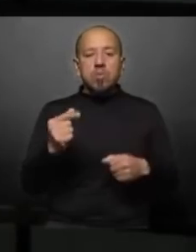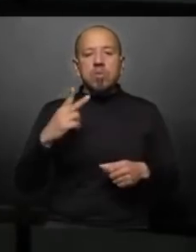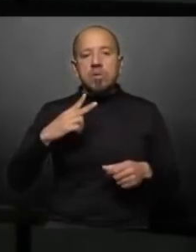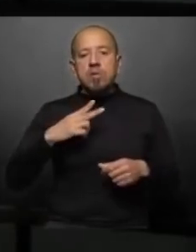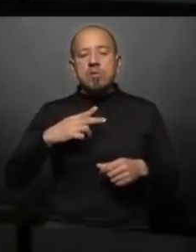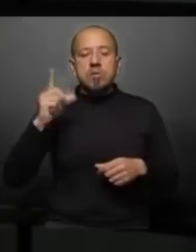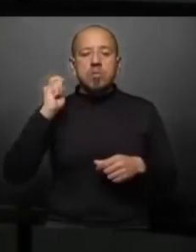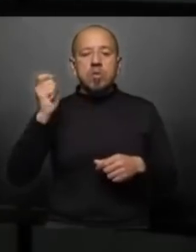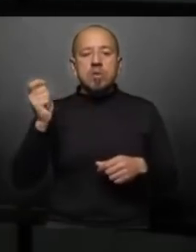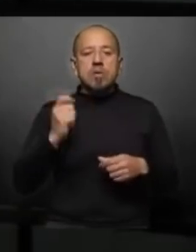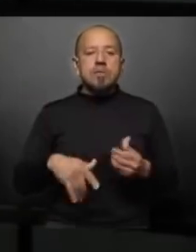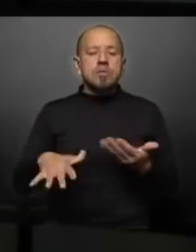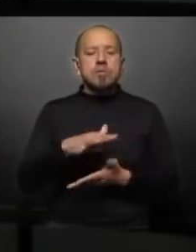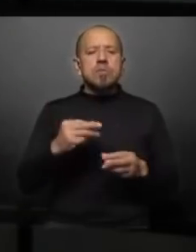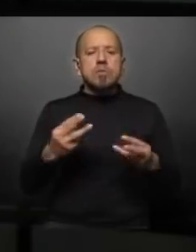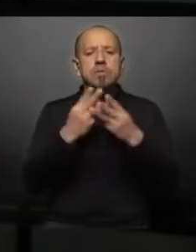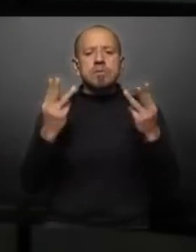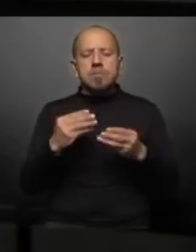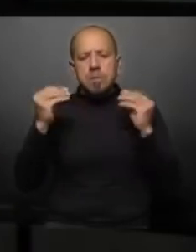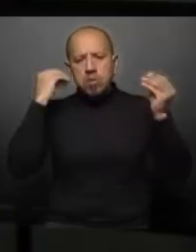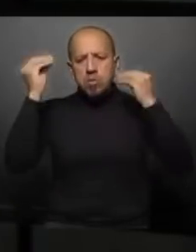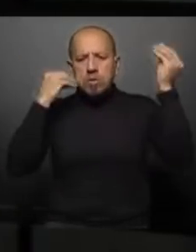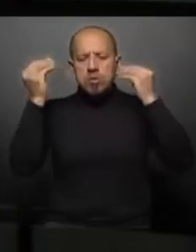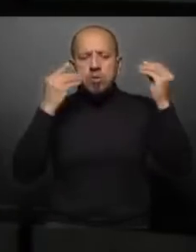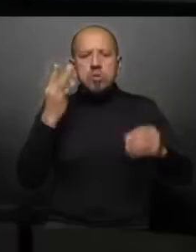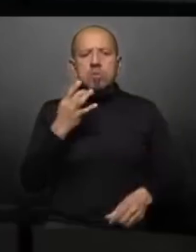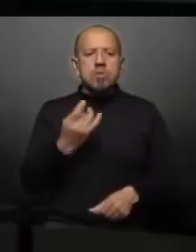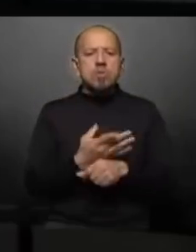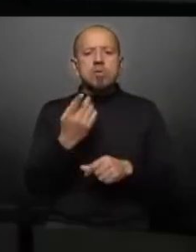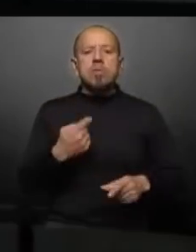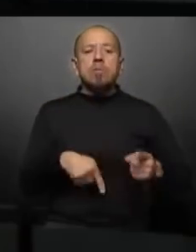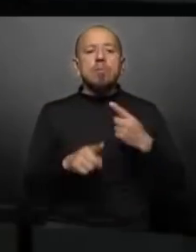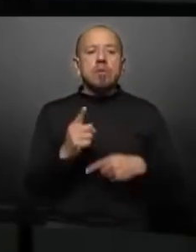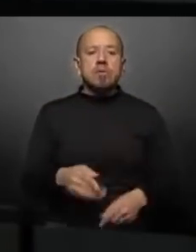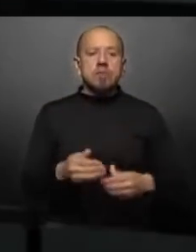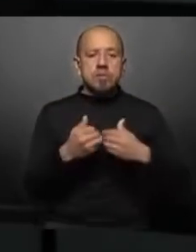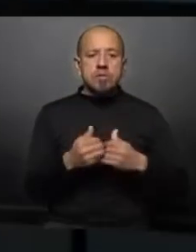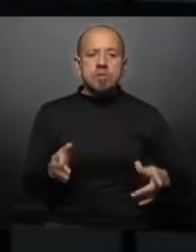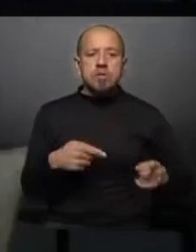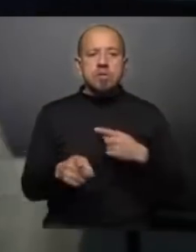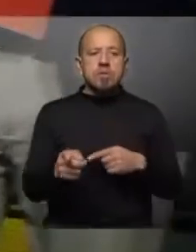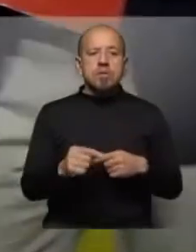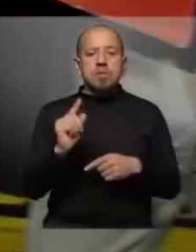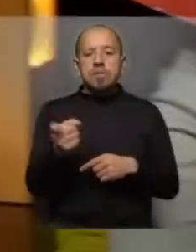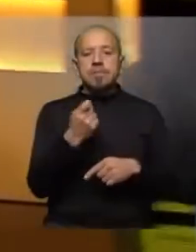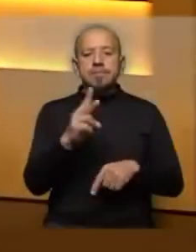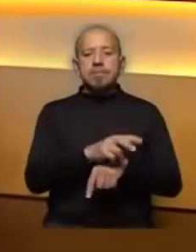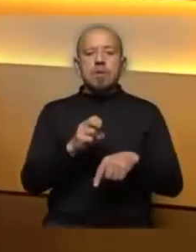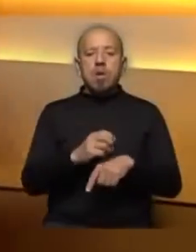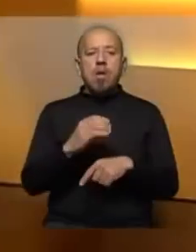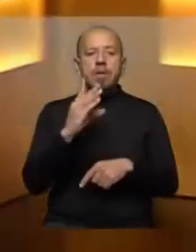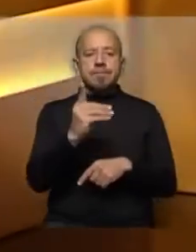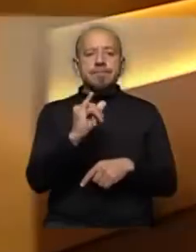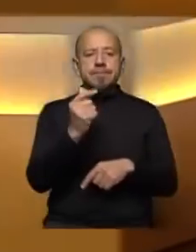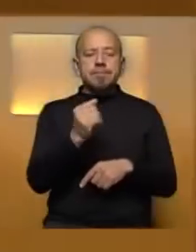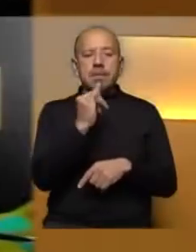pública la situación en general y las preocupaciones de Los profesionales pero arrancamos el primer bloque recibiendo ya al ex fiscal de corte Jorge Díaz